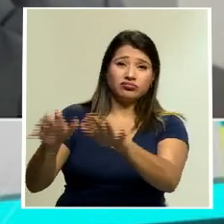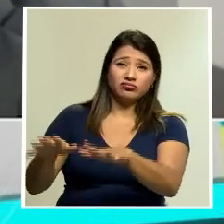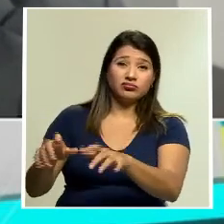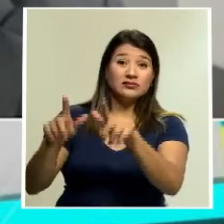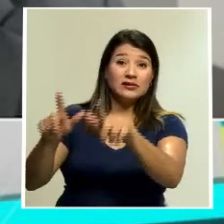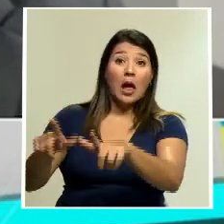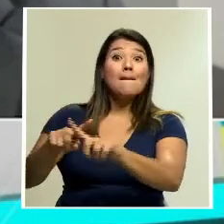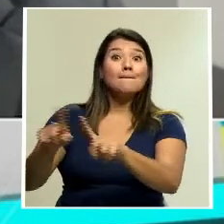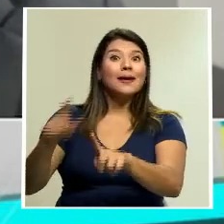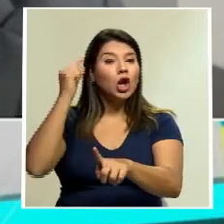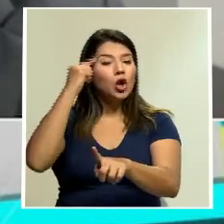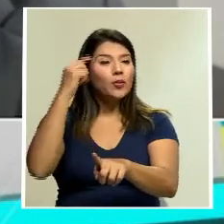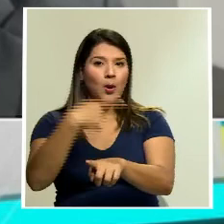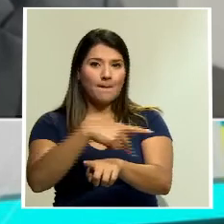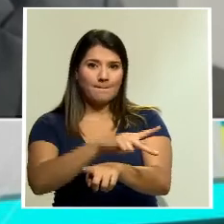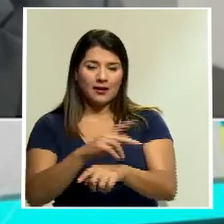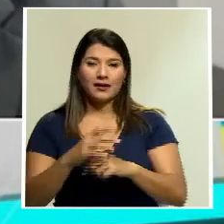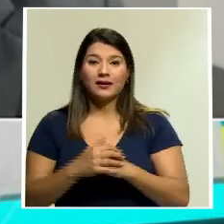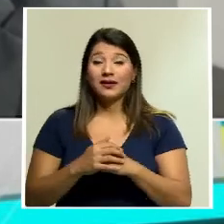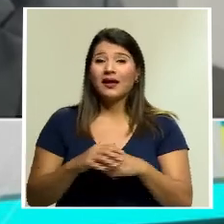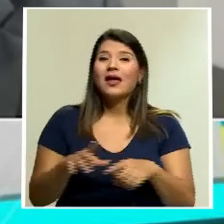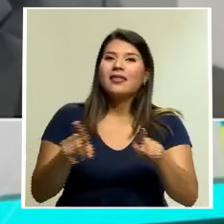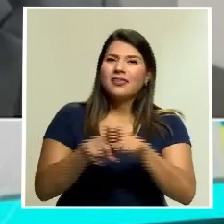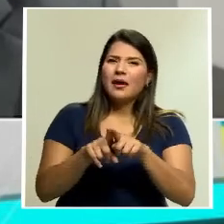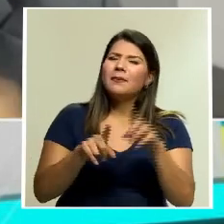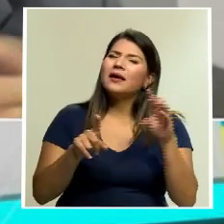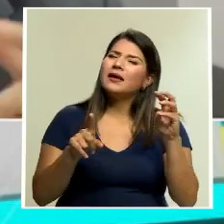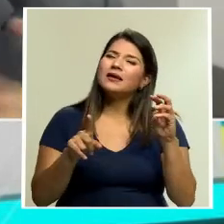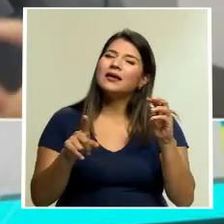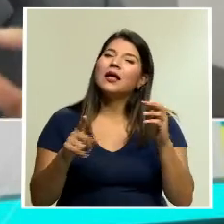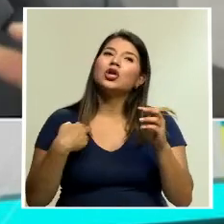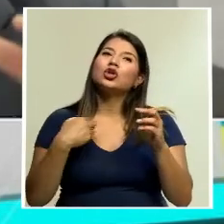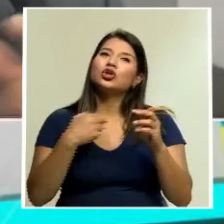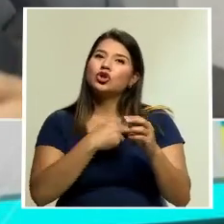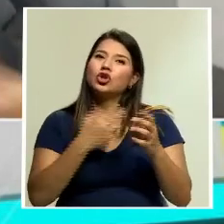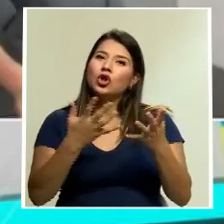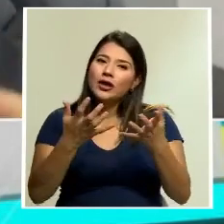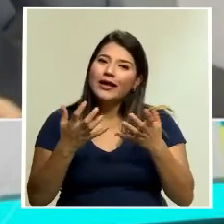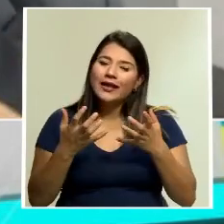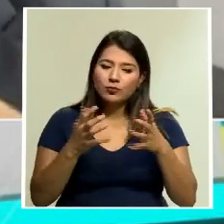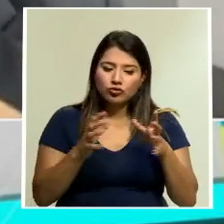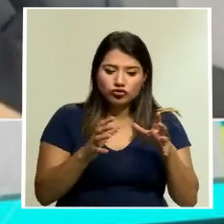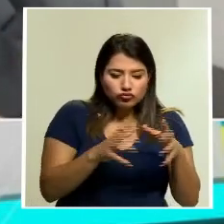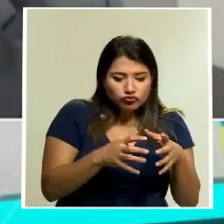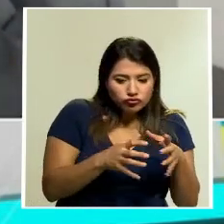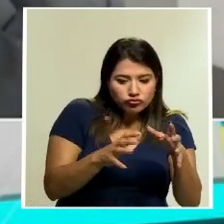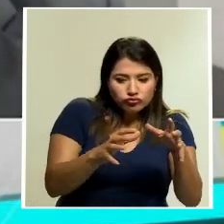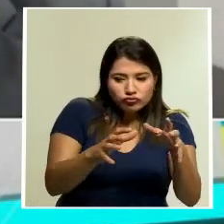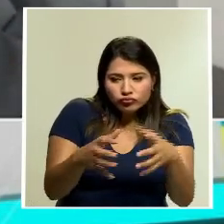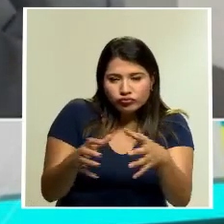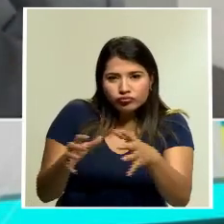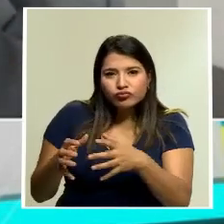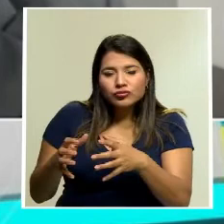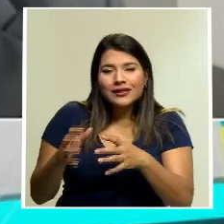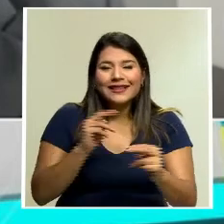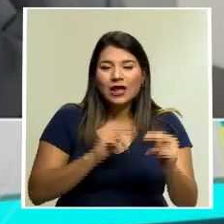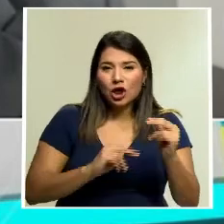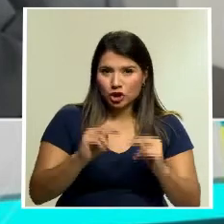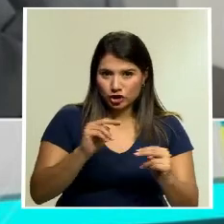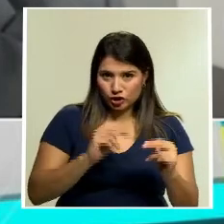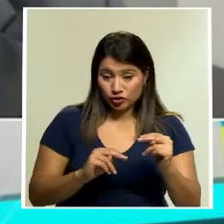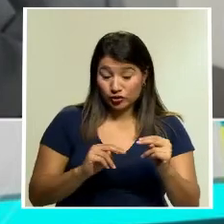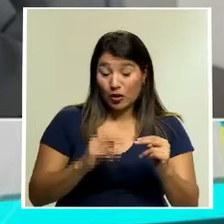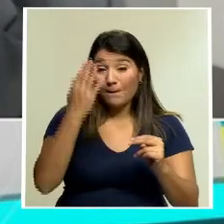También estamos planteando incubadoras de negocios. Eso tiene un significado importante porque 8 de